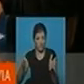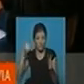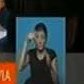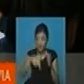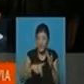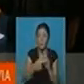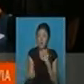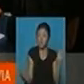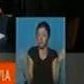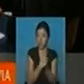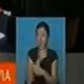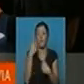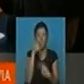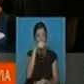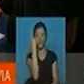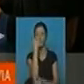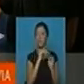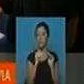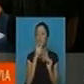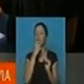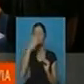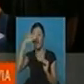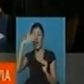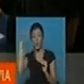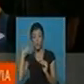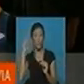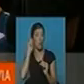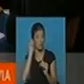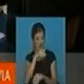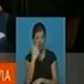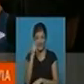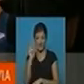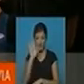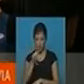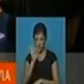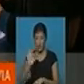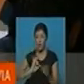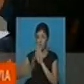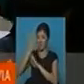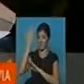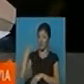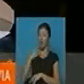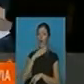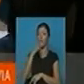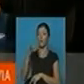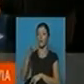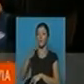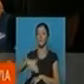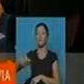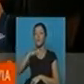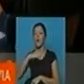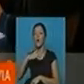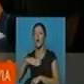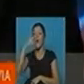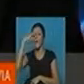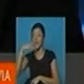economía boliviana ha provocado que, por ejemplo, el último cumpleaños de Evo Morales, que fue el 30 de octubre del año pasado, lo pasó en el Financial Times, porque fue una suerte de evento